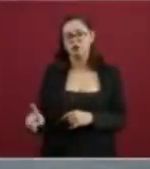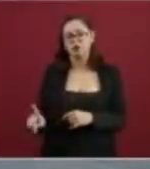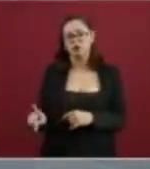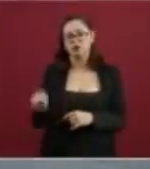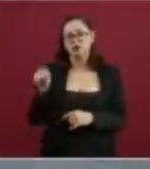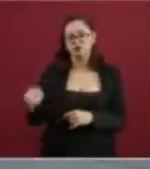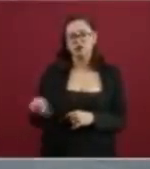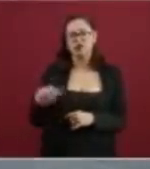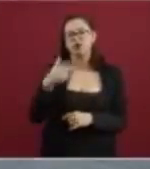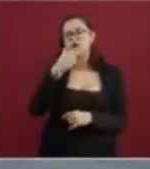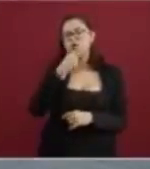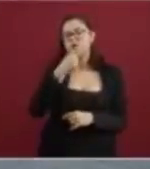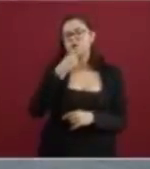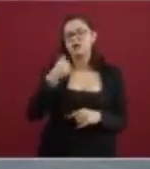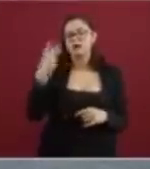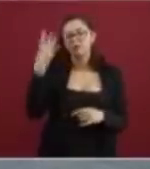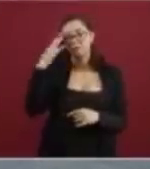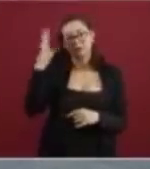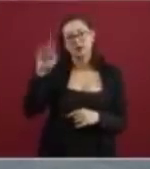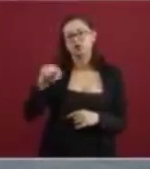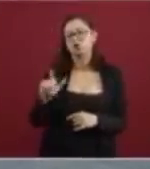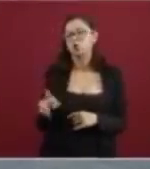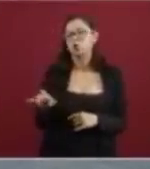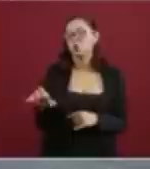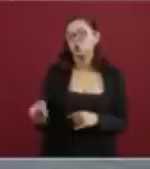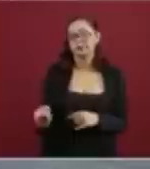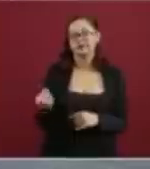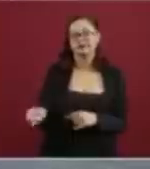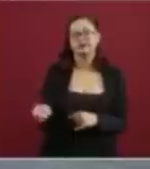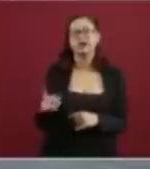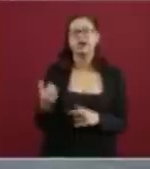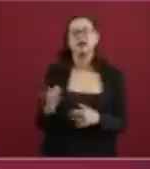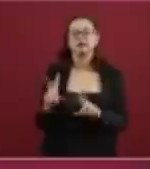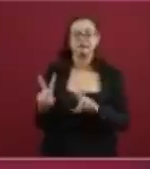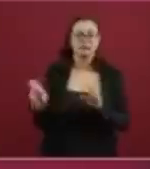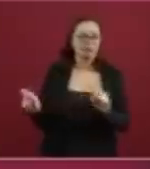maestro Luis Barajao, sobre el tema